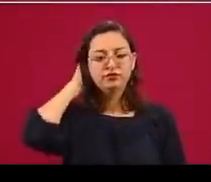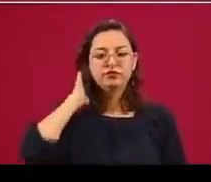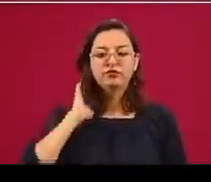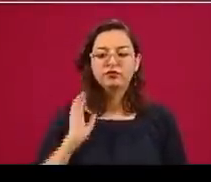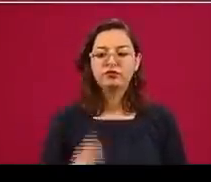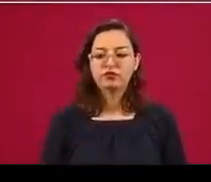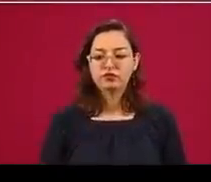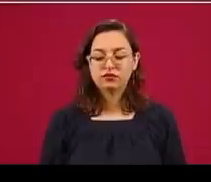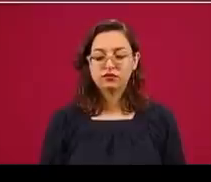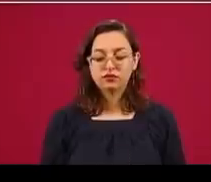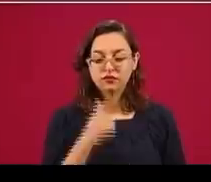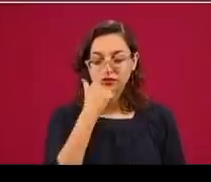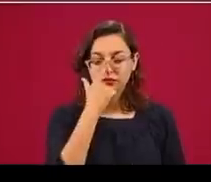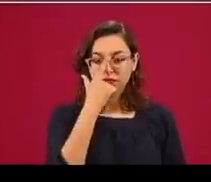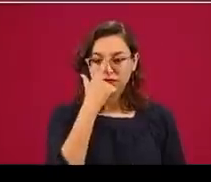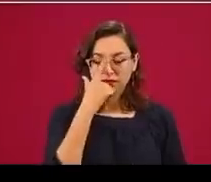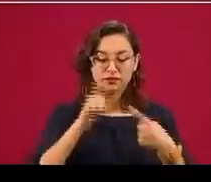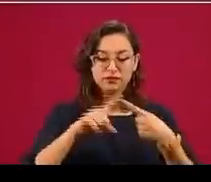no es general.